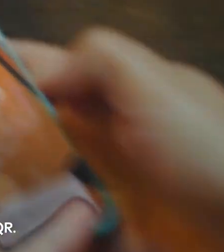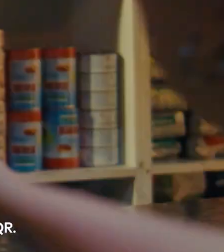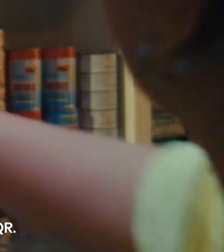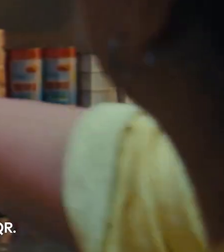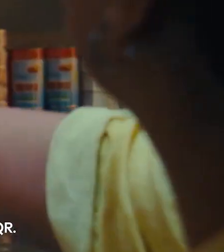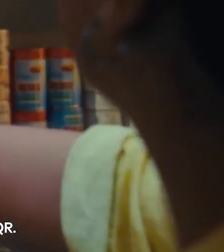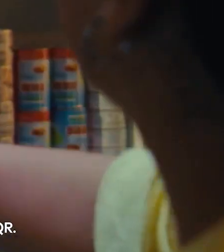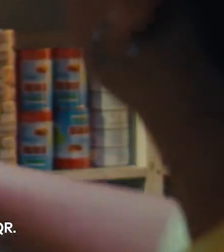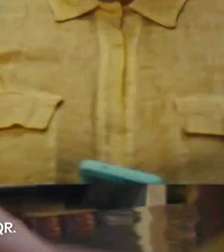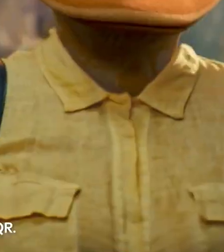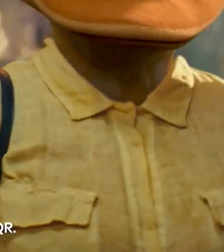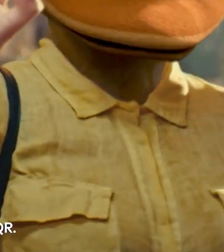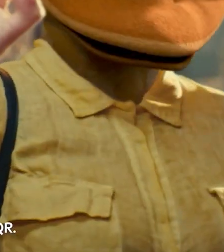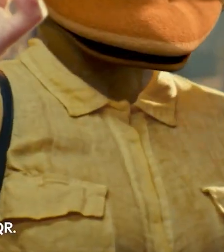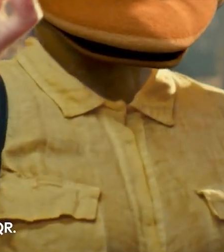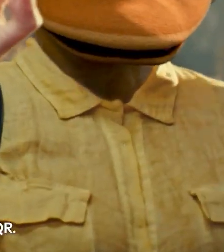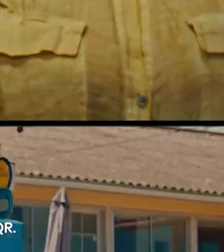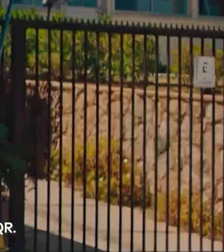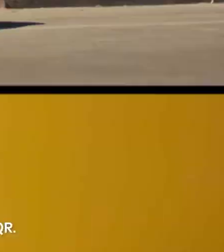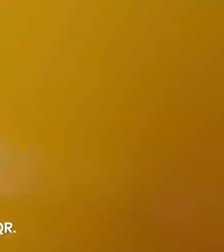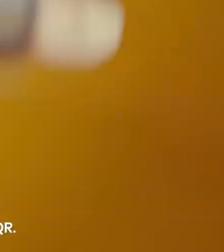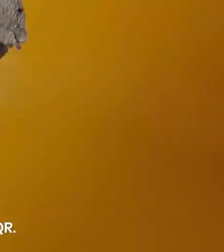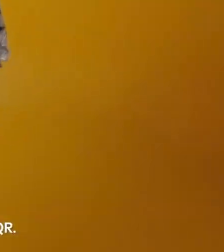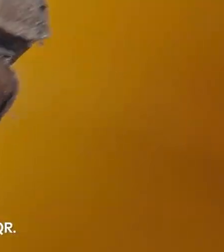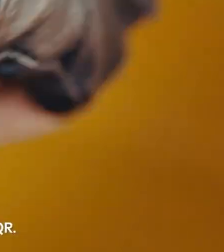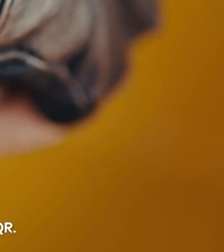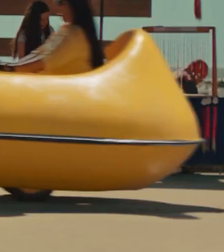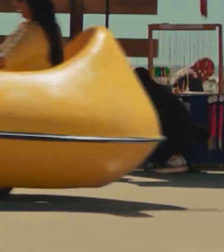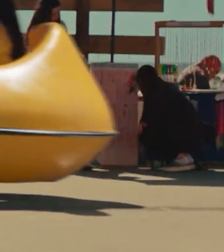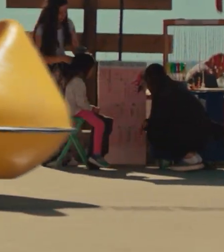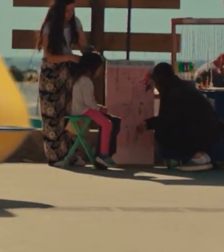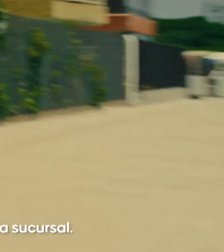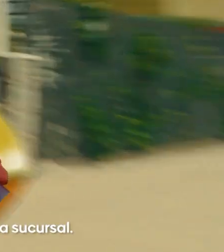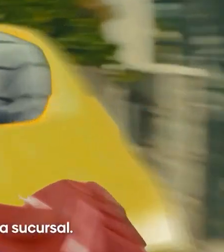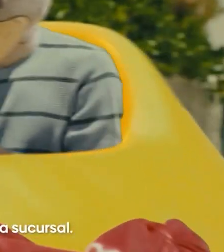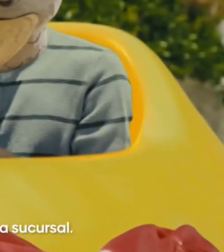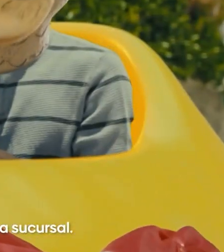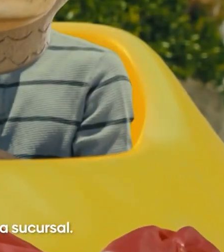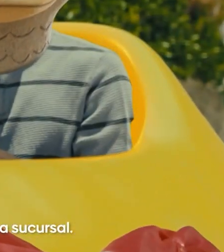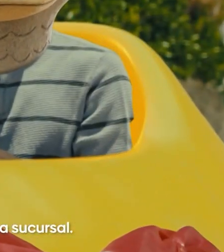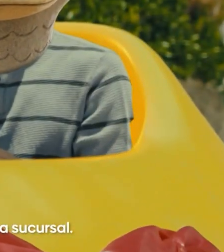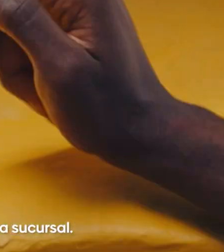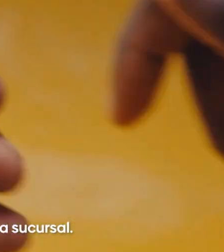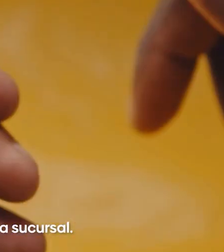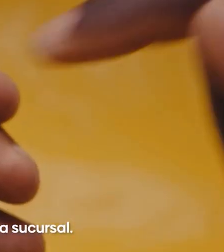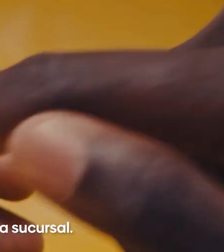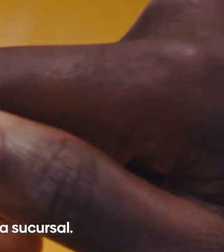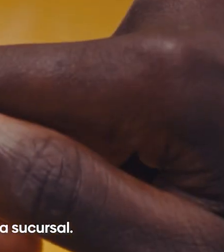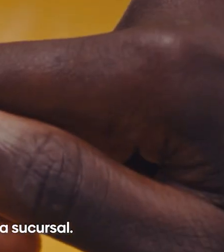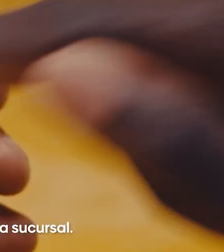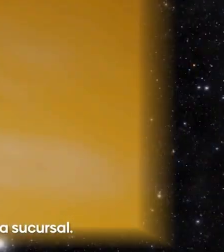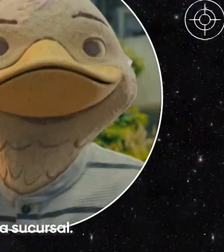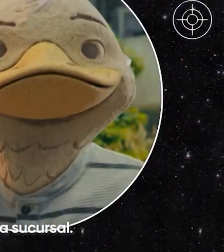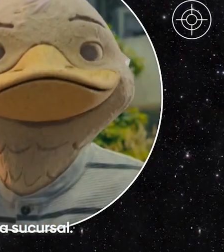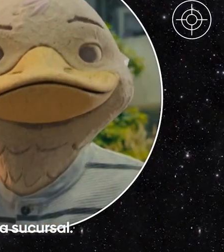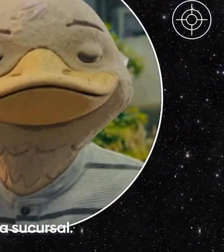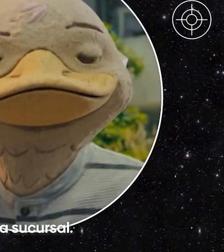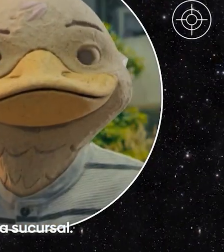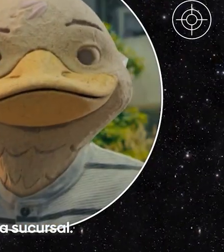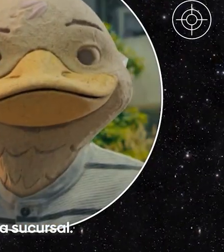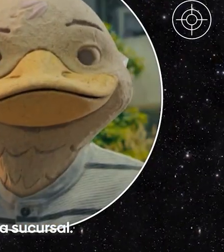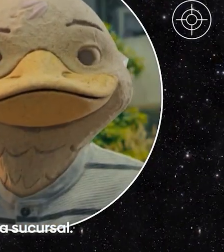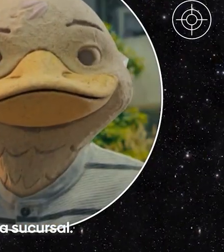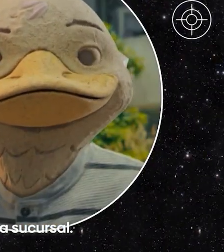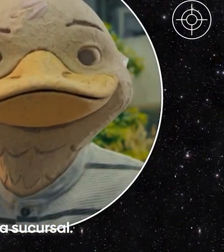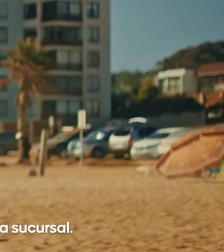platita, saca dinero en efectivo en caja vecina con giro QR. Envía dinero desde aquí a Perú, Bolivia, Venezuela, Colombia o